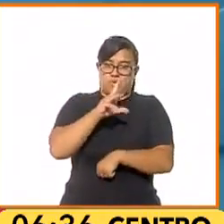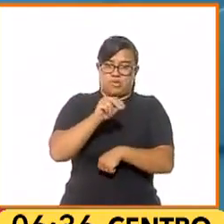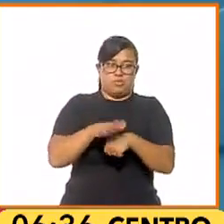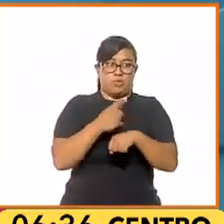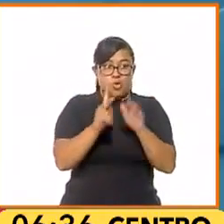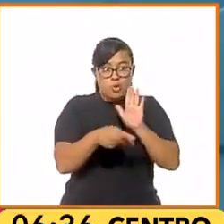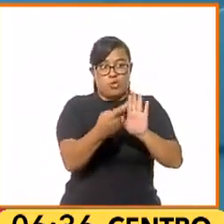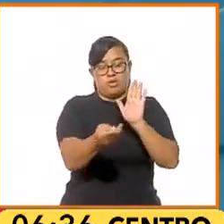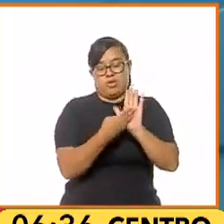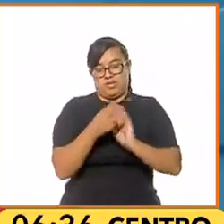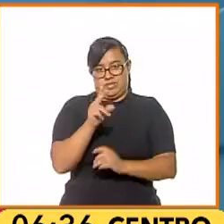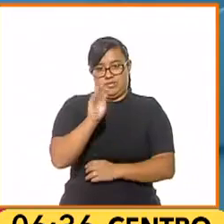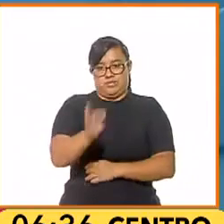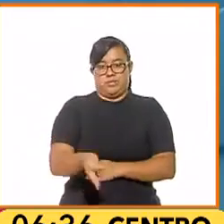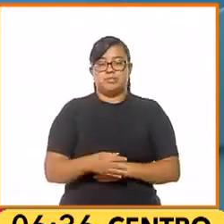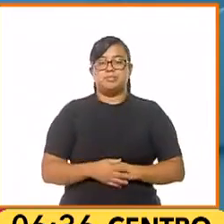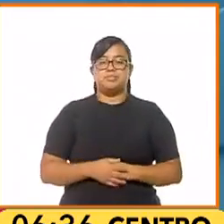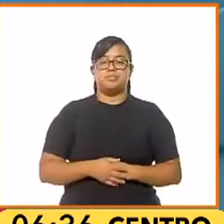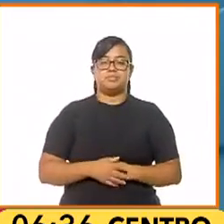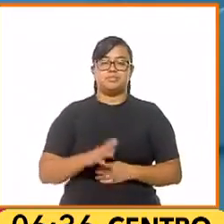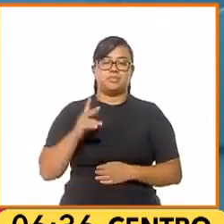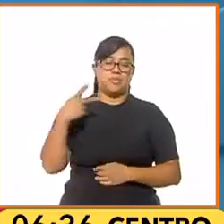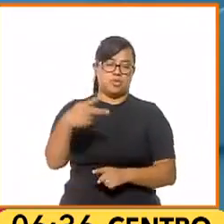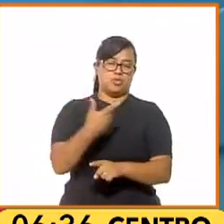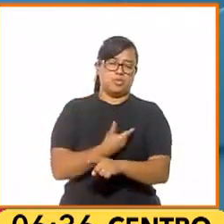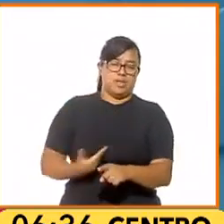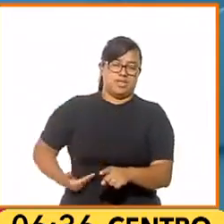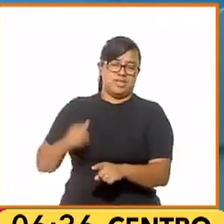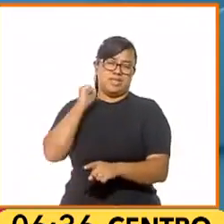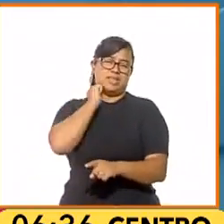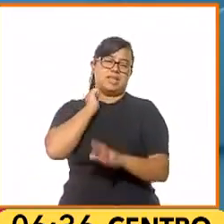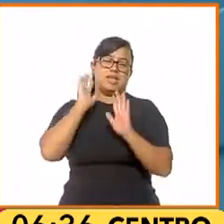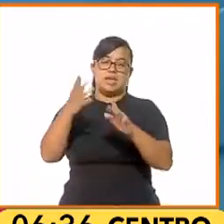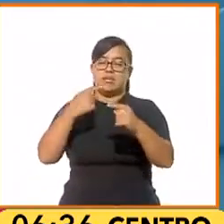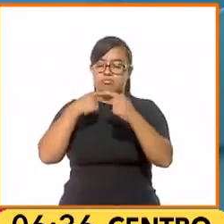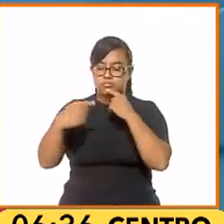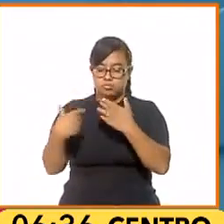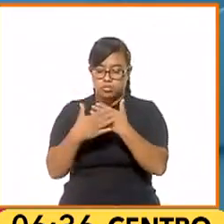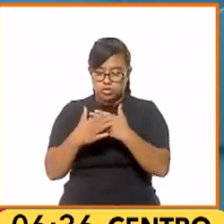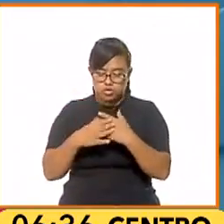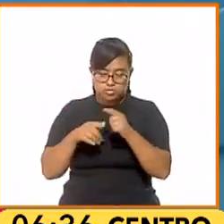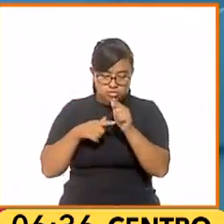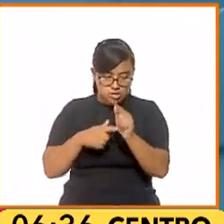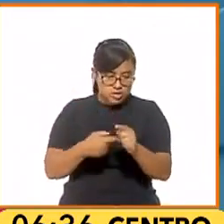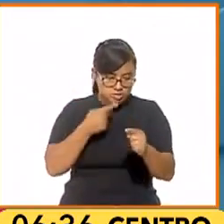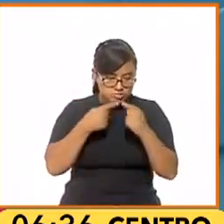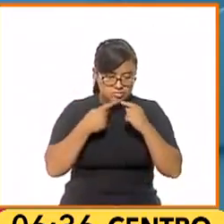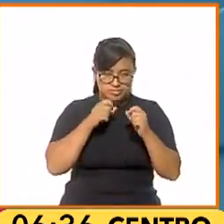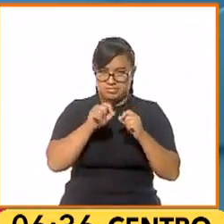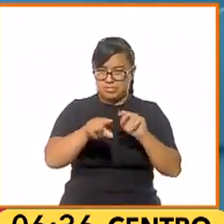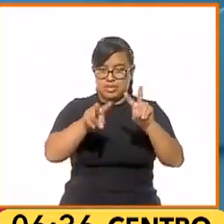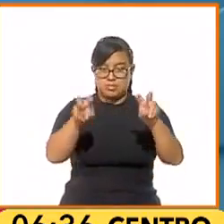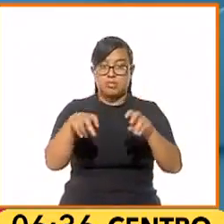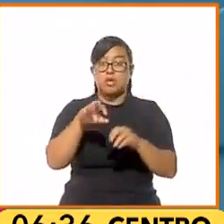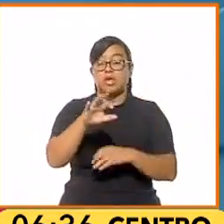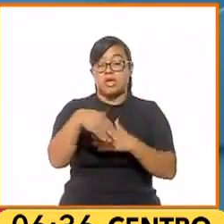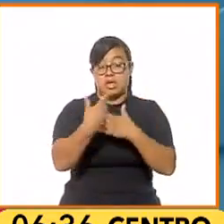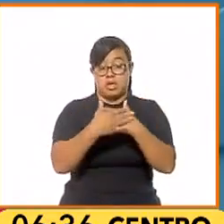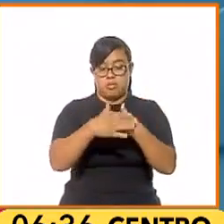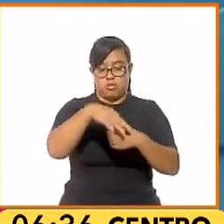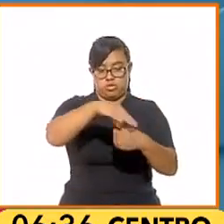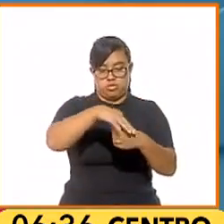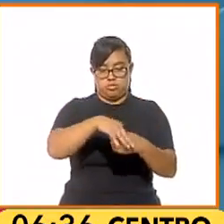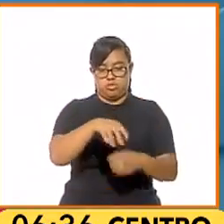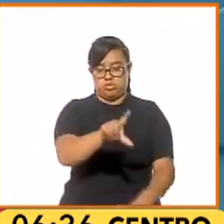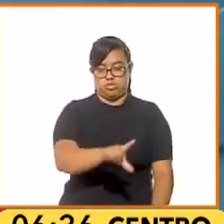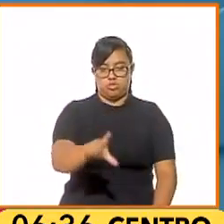República, se ha anunciado por el presidente del Senado que va a ser discutida en comisiones y probablemente pues que sea votada a partir de